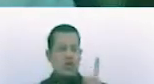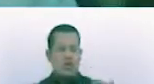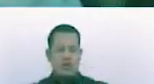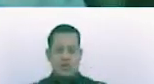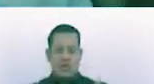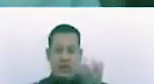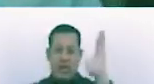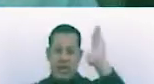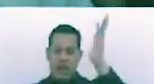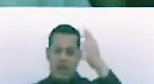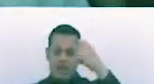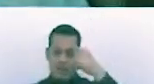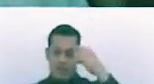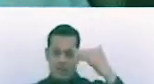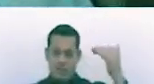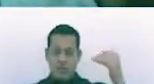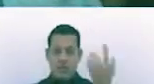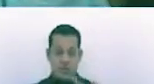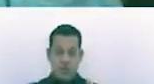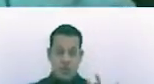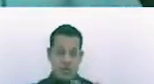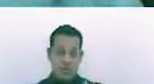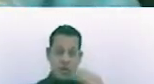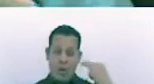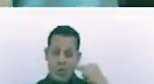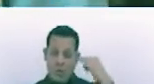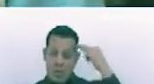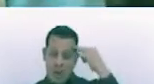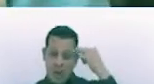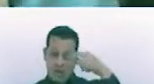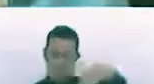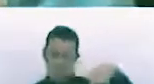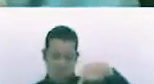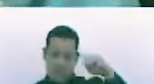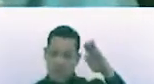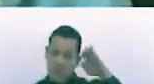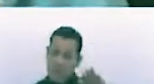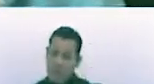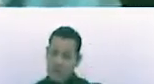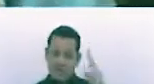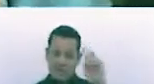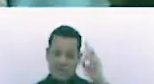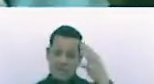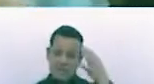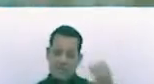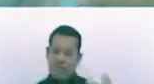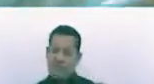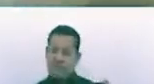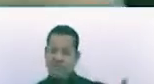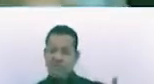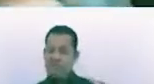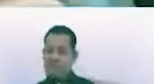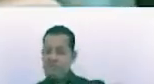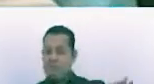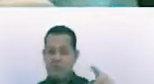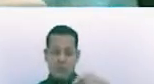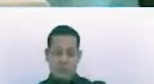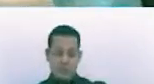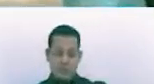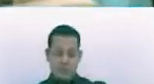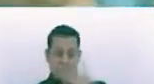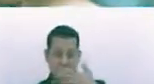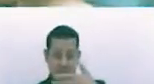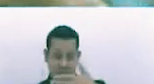en los discursos políticos de que si nosotros somos más, ustedes son menos. Yo creo que eso lo podemos dejar de lado y cuando estemos en la época de la